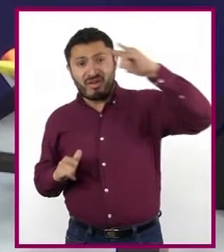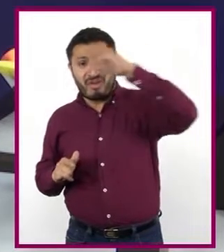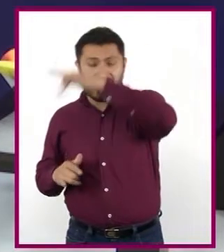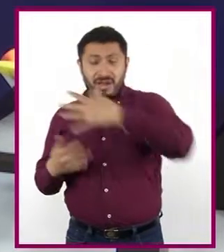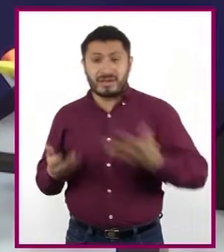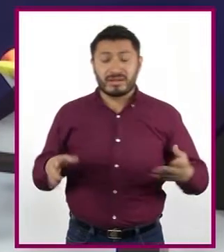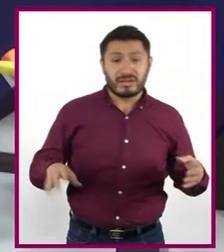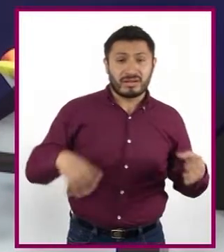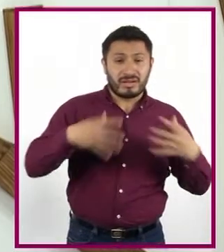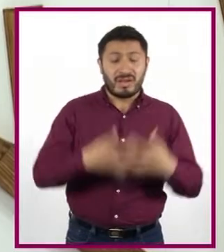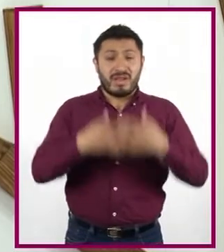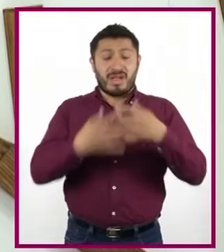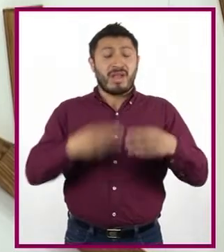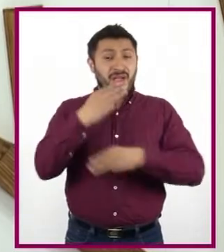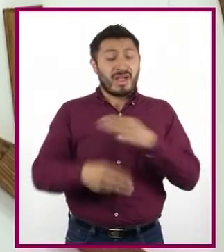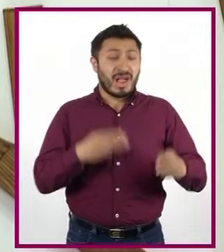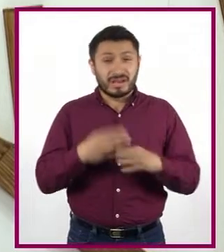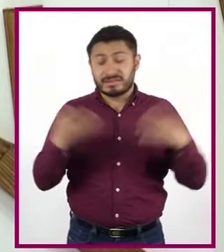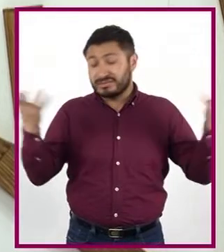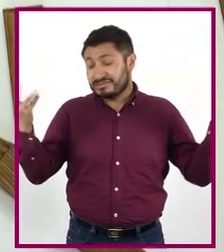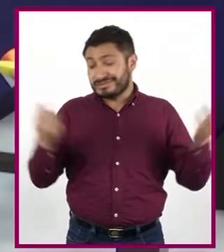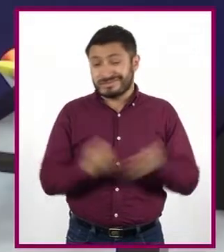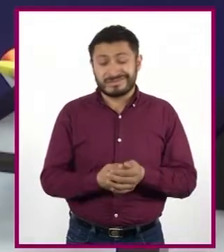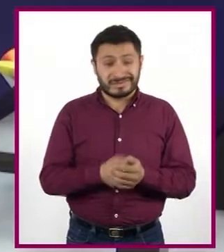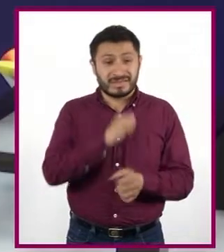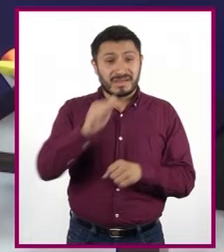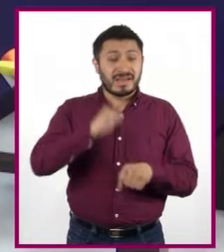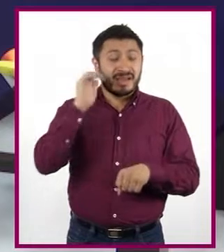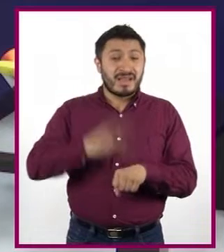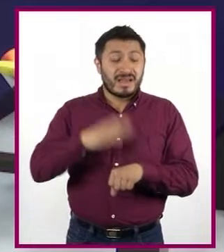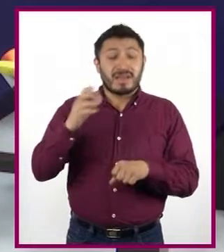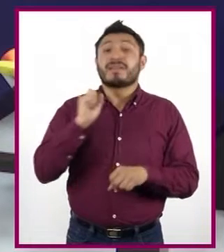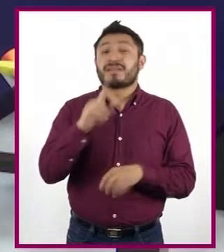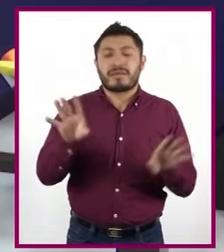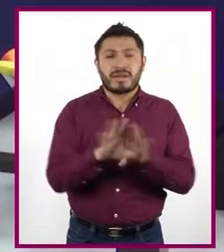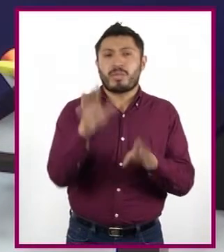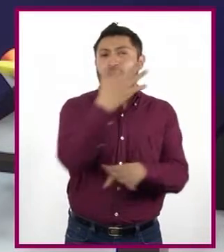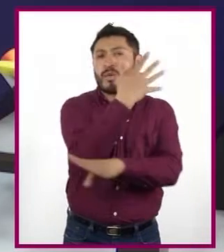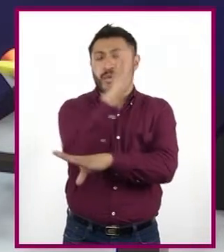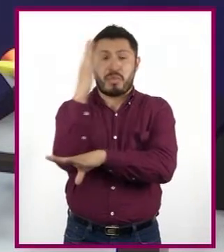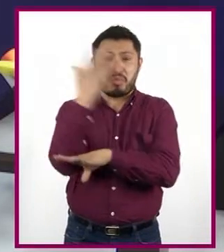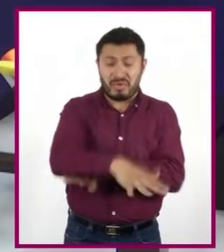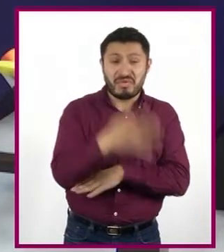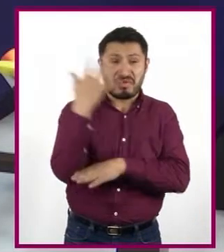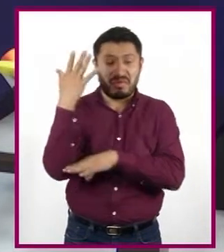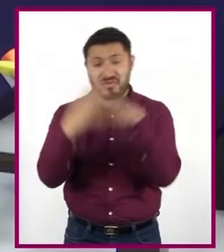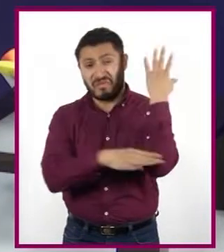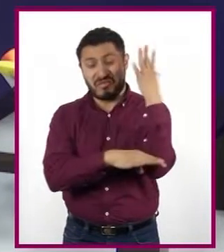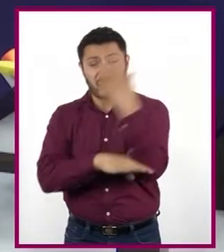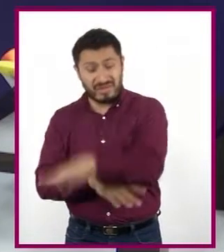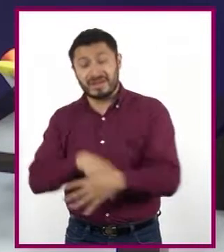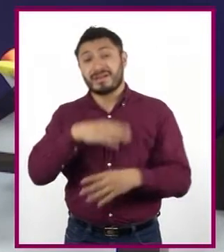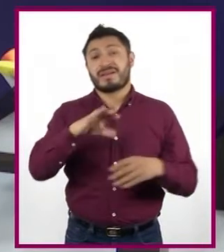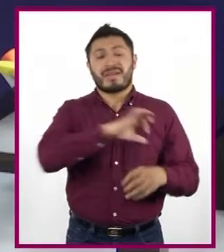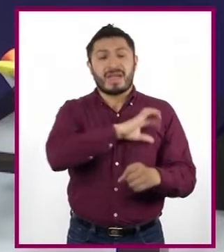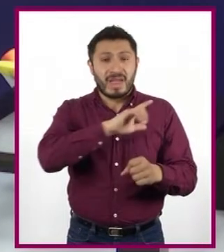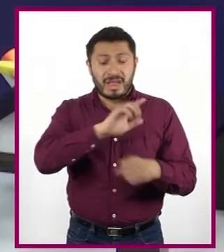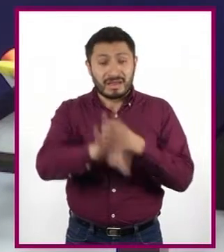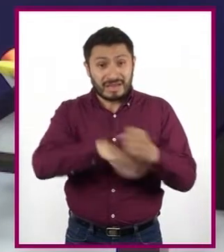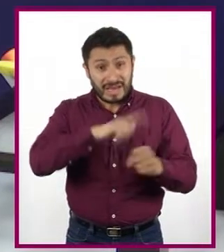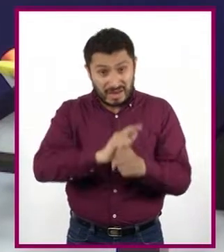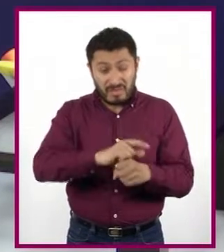del mundo. Además, hay deforestación, especies en peligro de